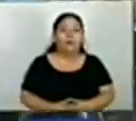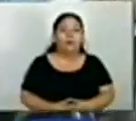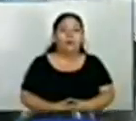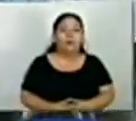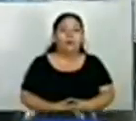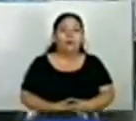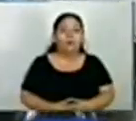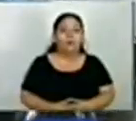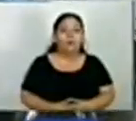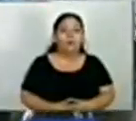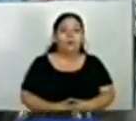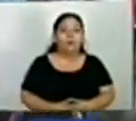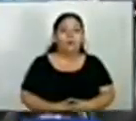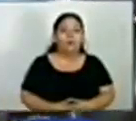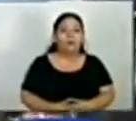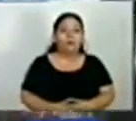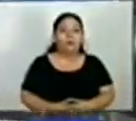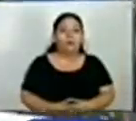dale.